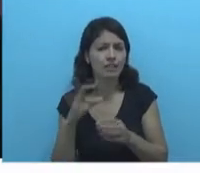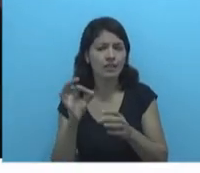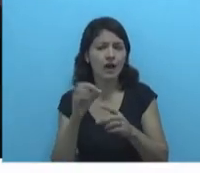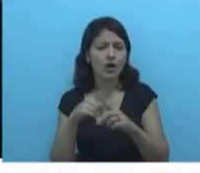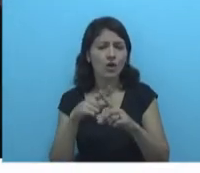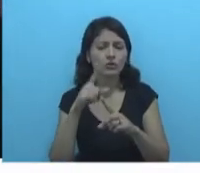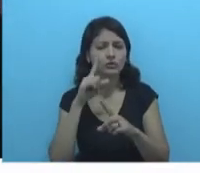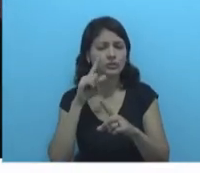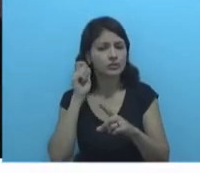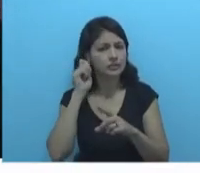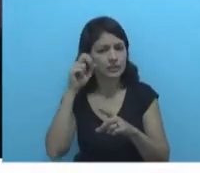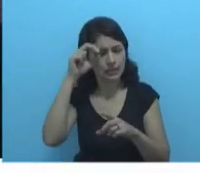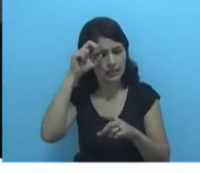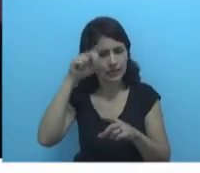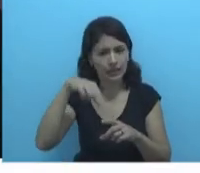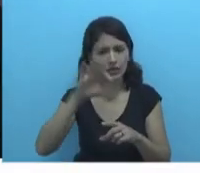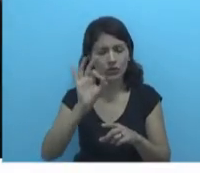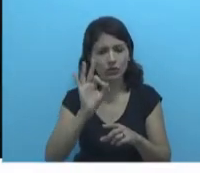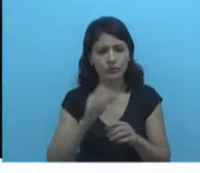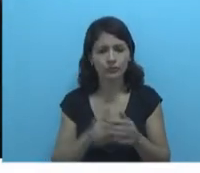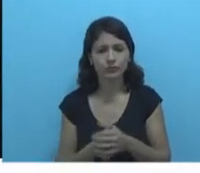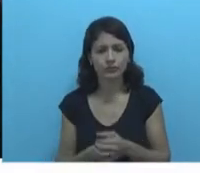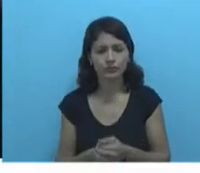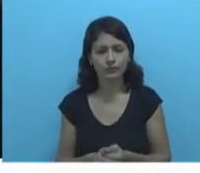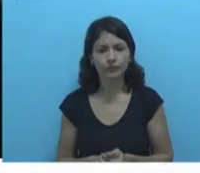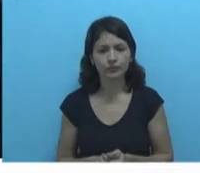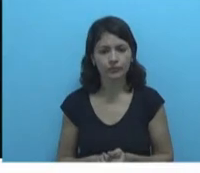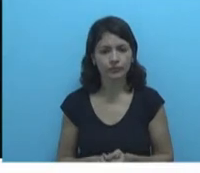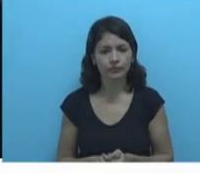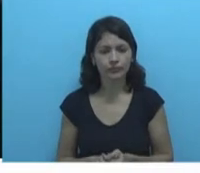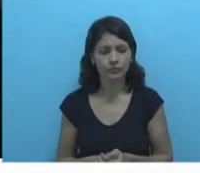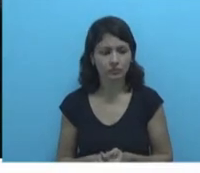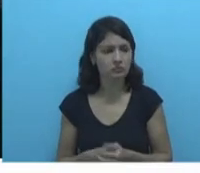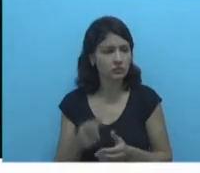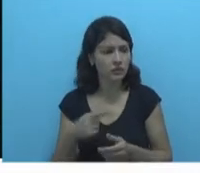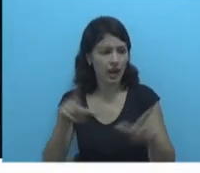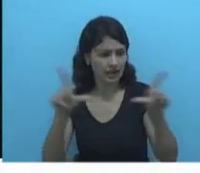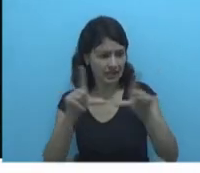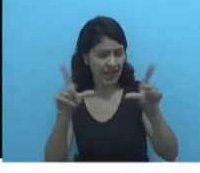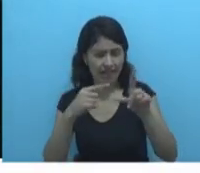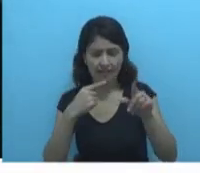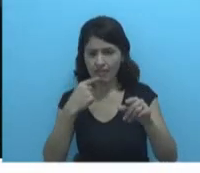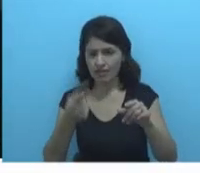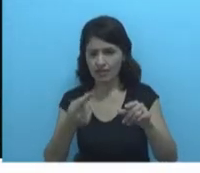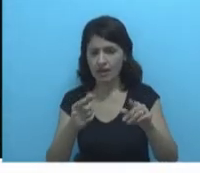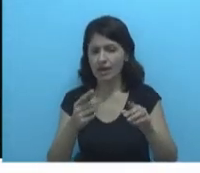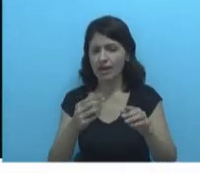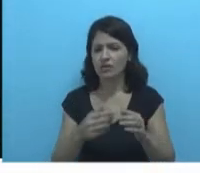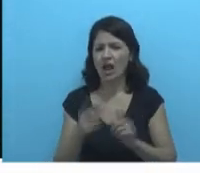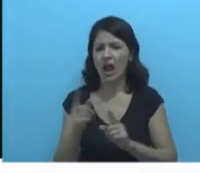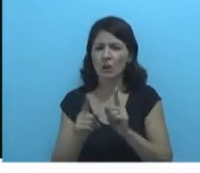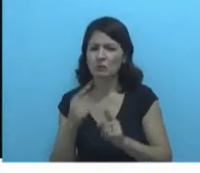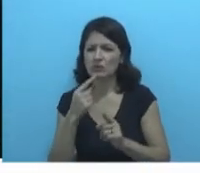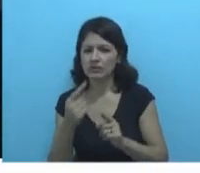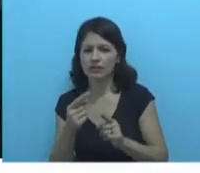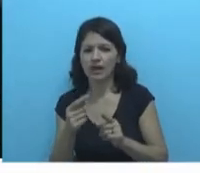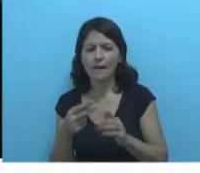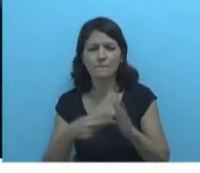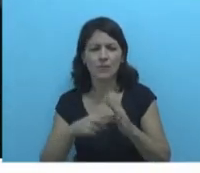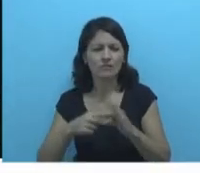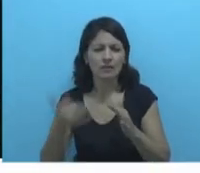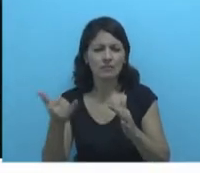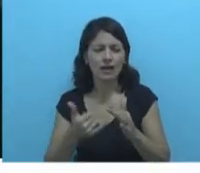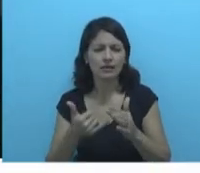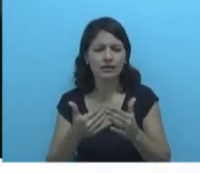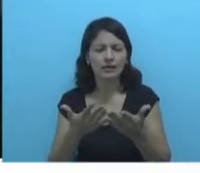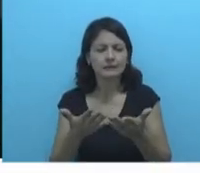ejemplo el director de Rufino, o algún otro funcionario que dicen, le dicen a la gente, si empiezan los problemas,